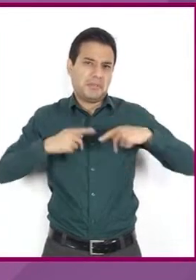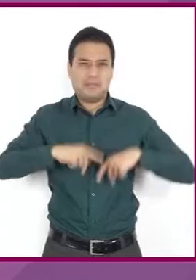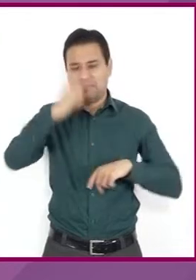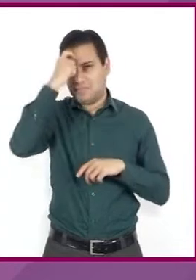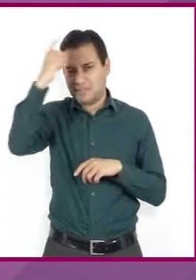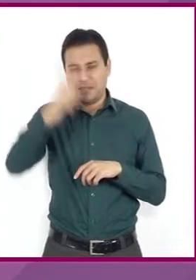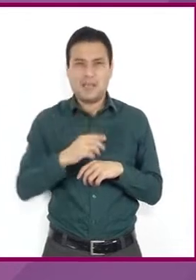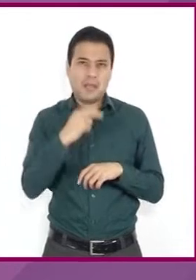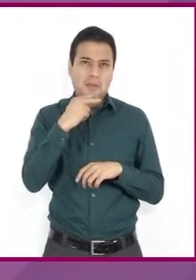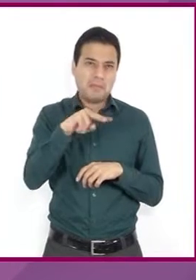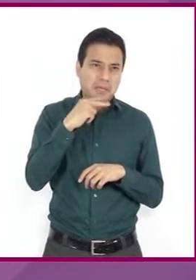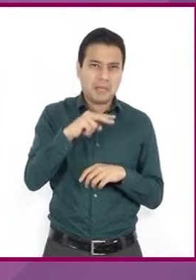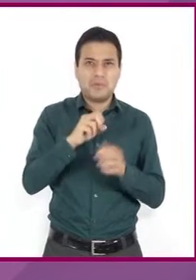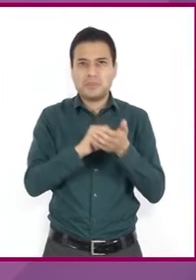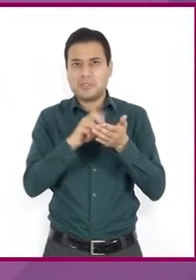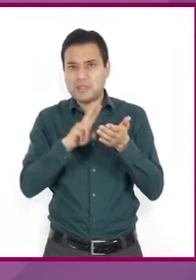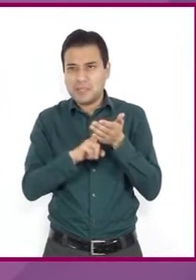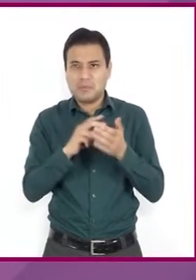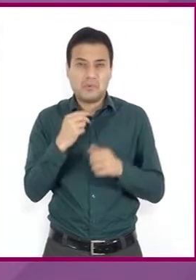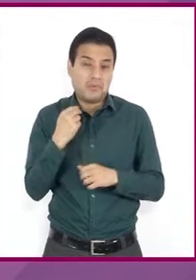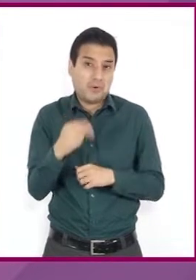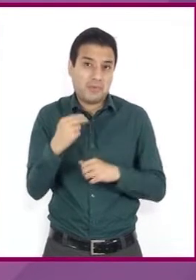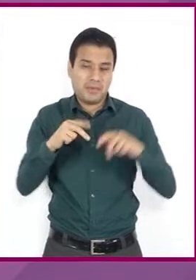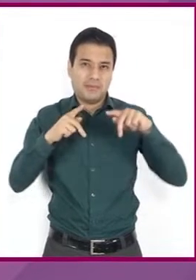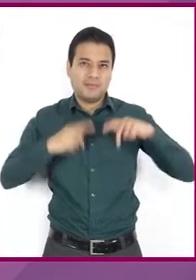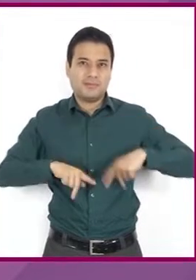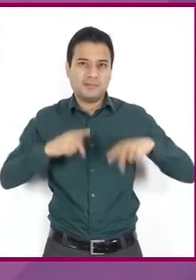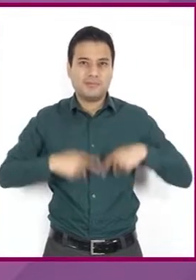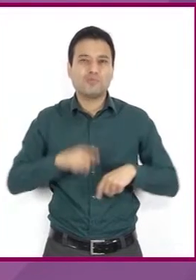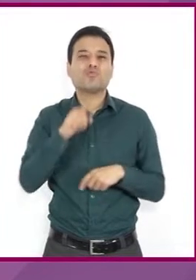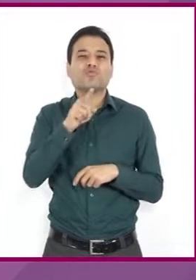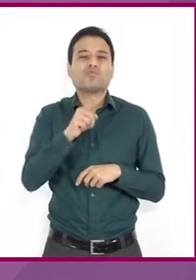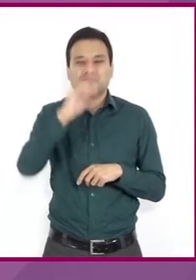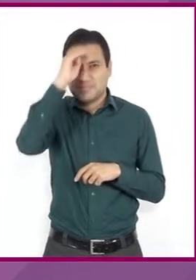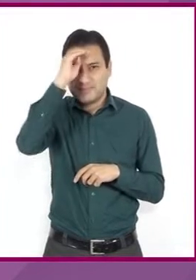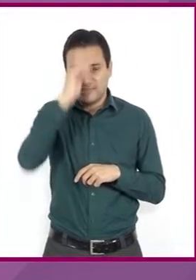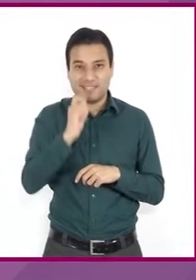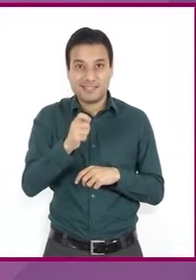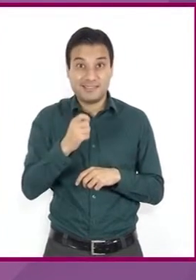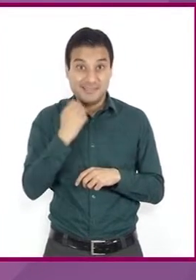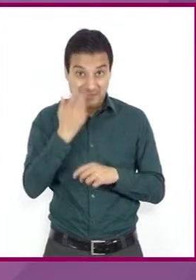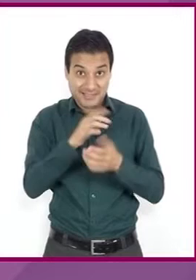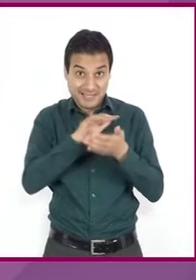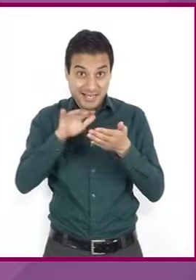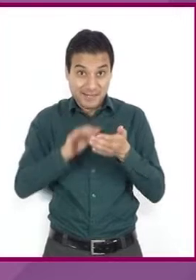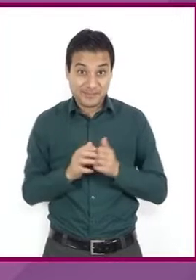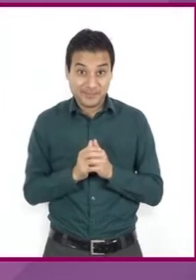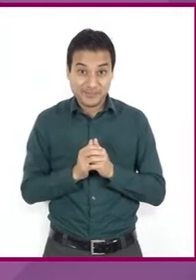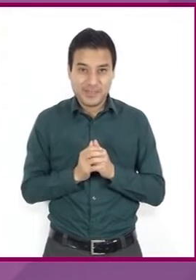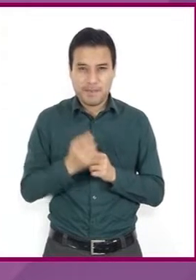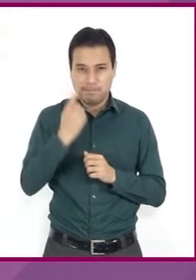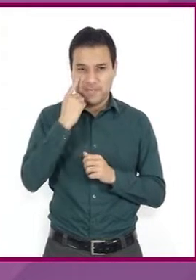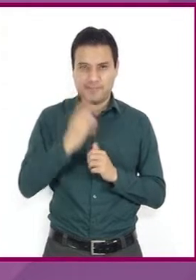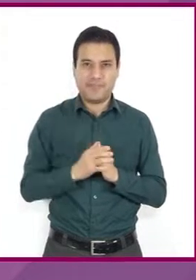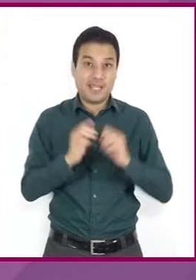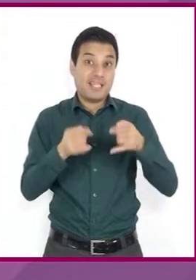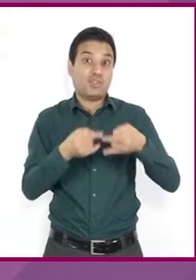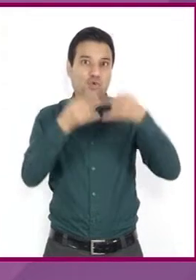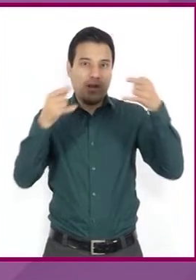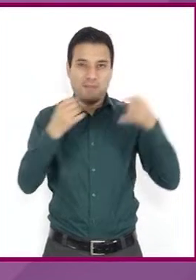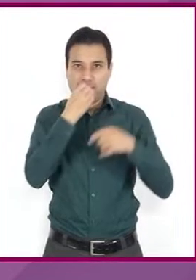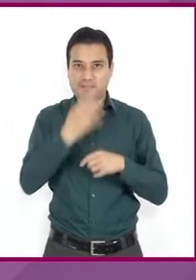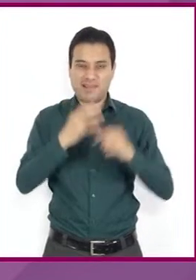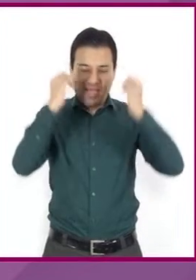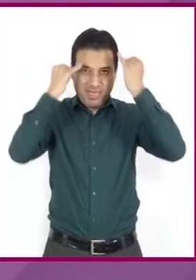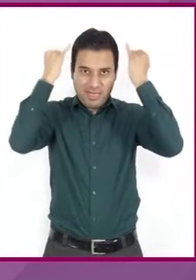adjetivo o un nombre, incluso. ¿A qué les suena? ¿Les gustaría leerlo? Un representante de la narrativa fantástica es